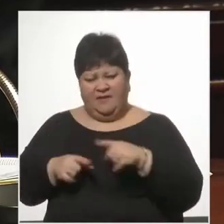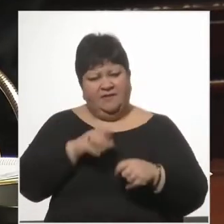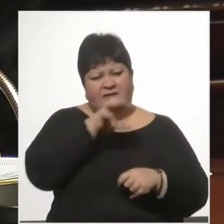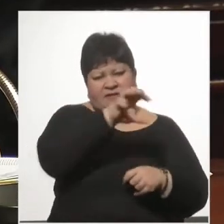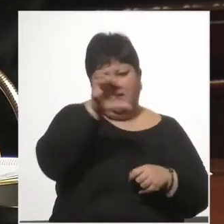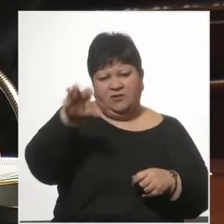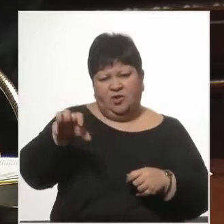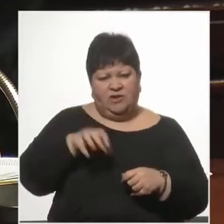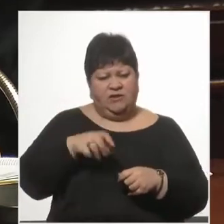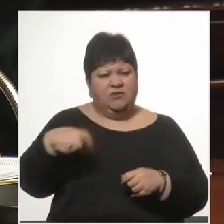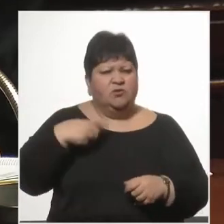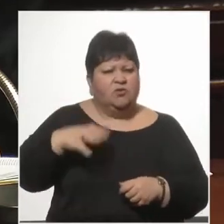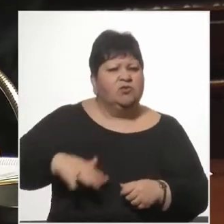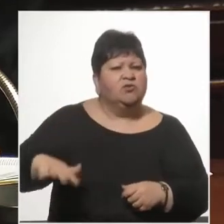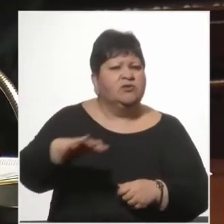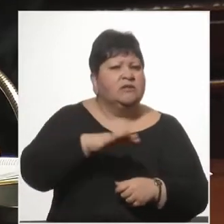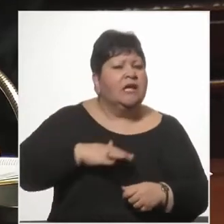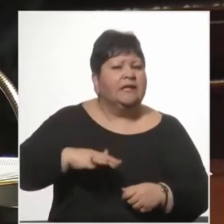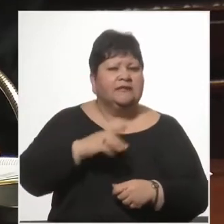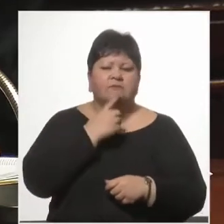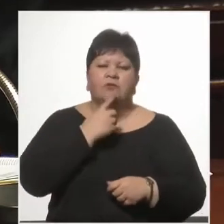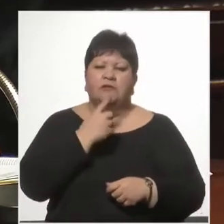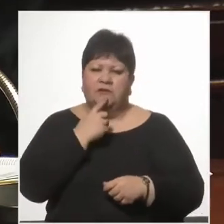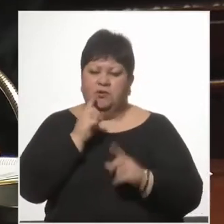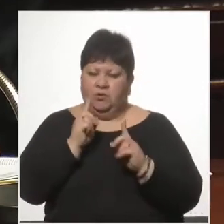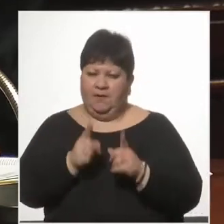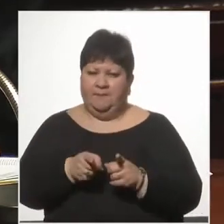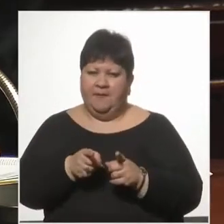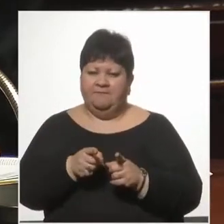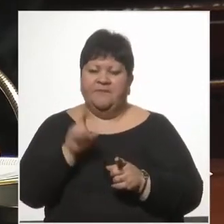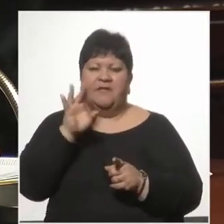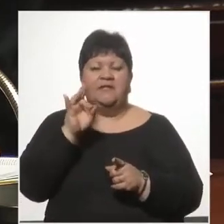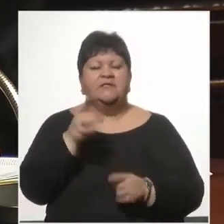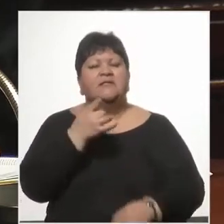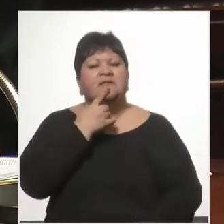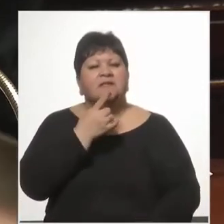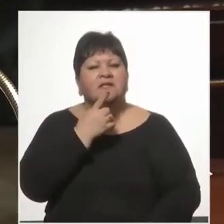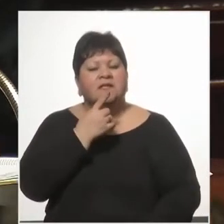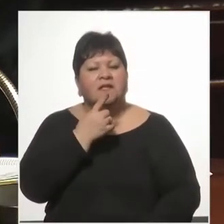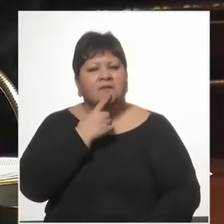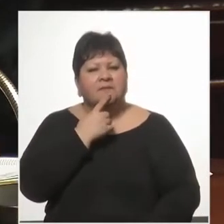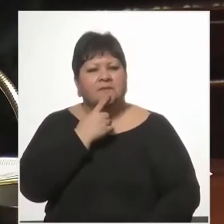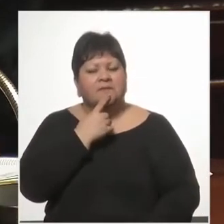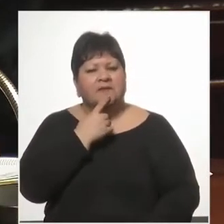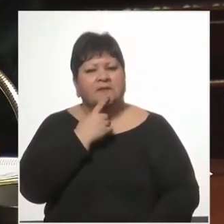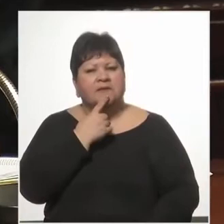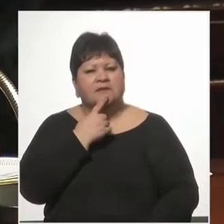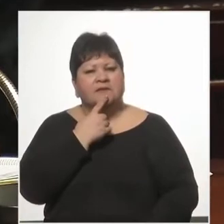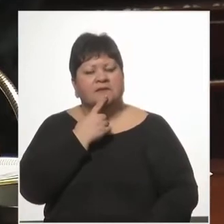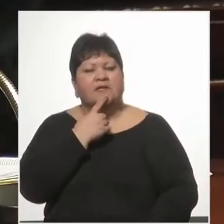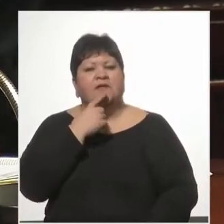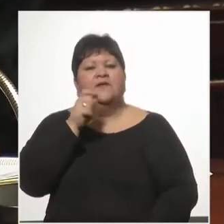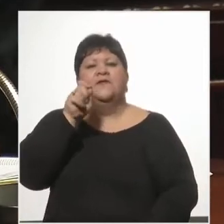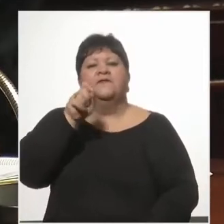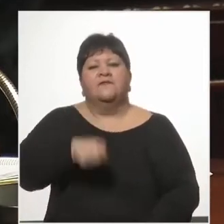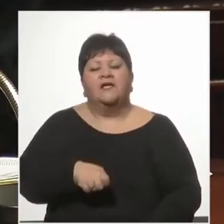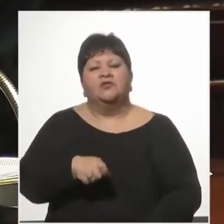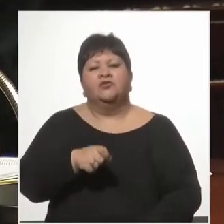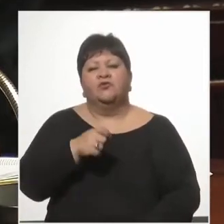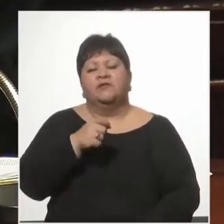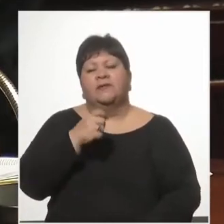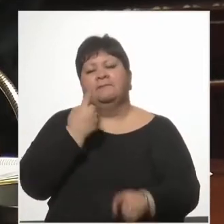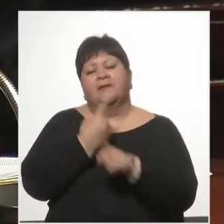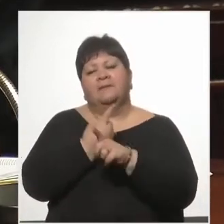y políticos de la sociedad. El 15 de septiembre se emiten los fallos de primera instancia del Tribunal de